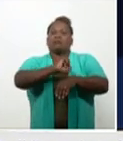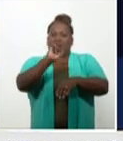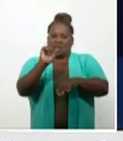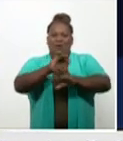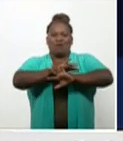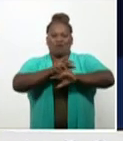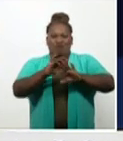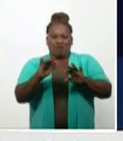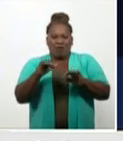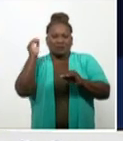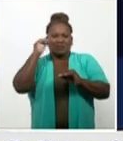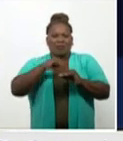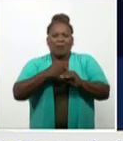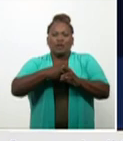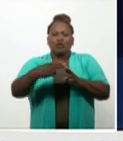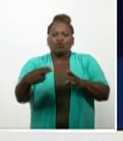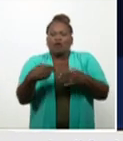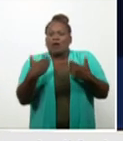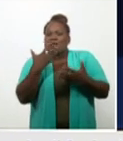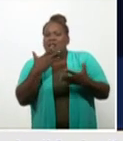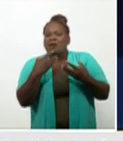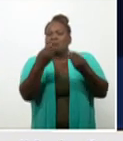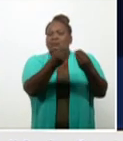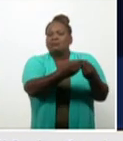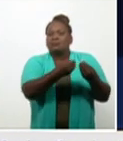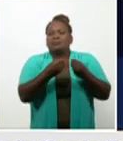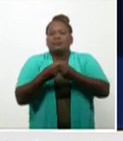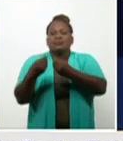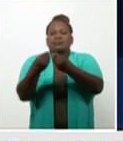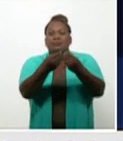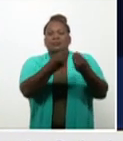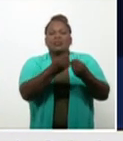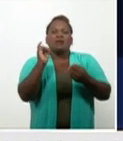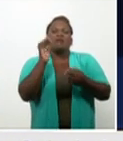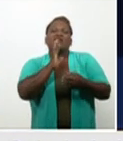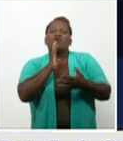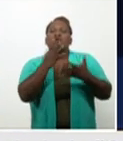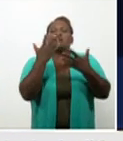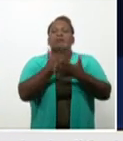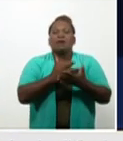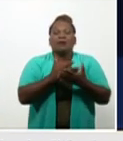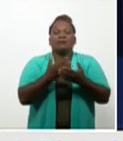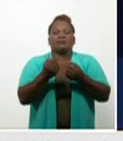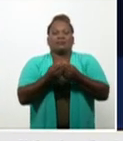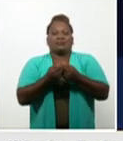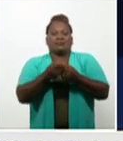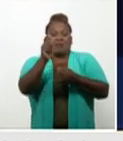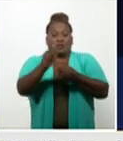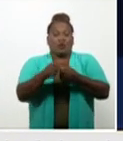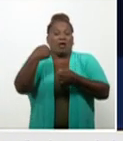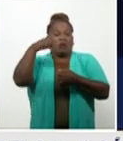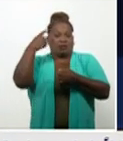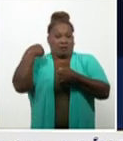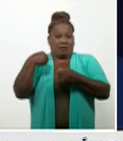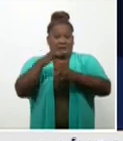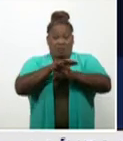identificar cuál era la fuente de infección para los casos diagnosticados ayer, y ya el